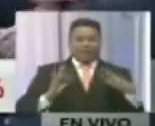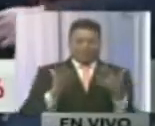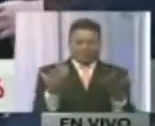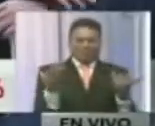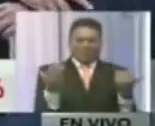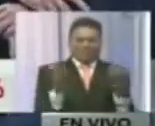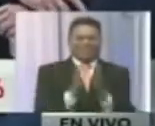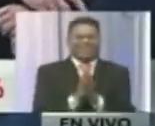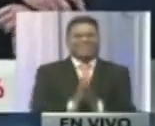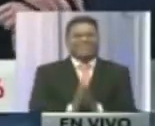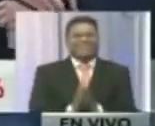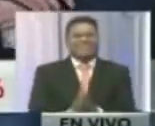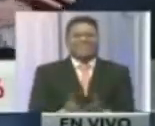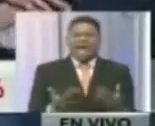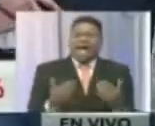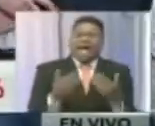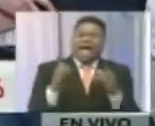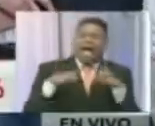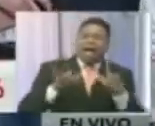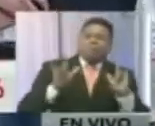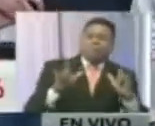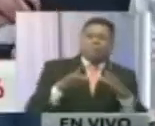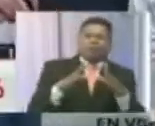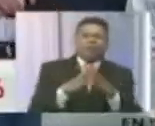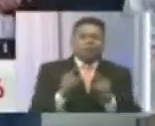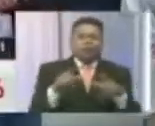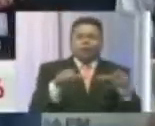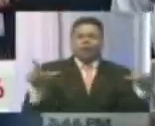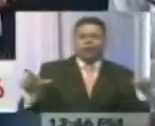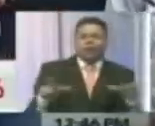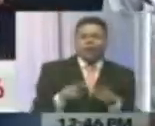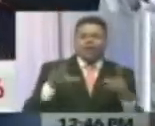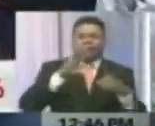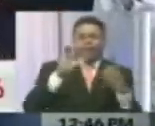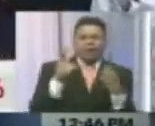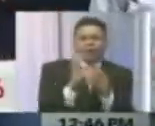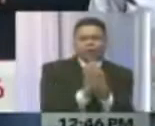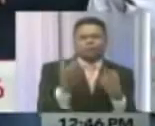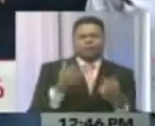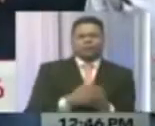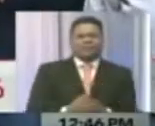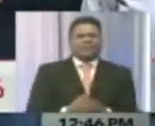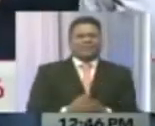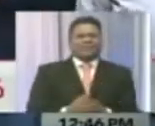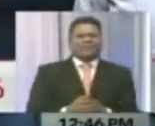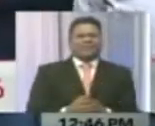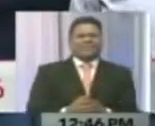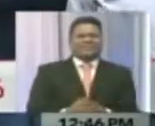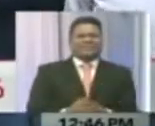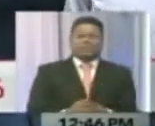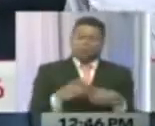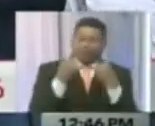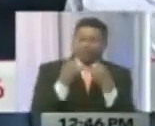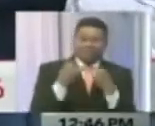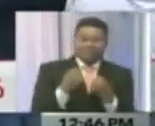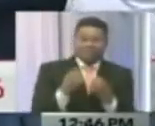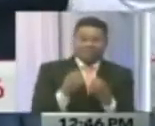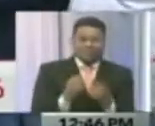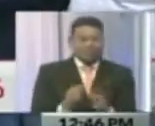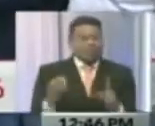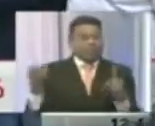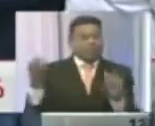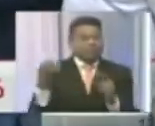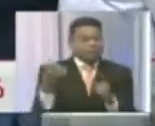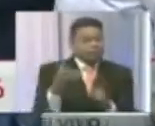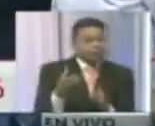con amor a nuestros paisajes, a nuestros lugares, a nuestra cultura y con la certeza de que van a encontrar a